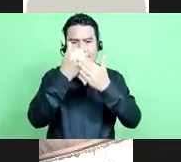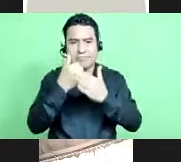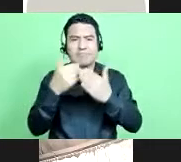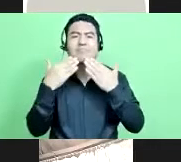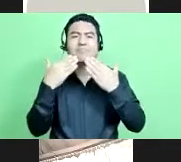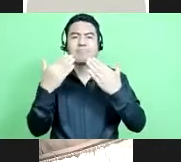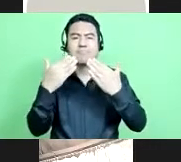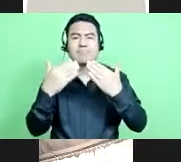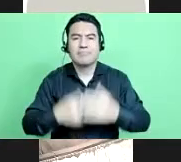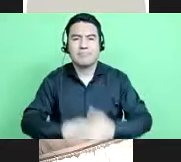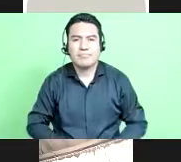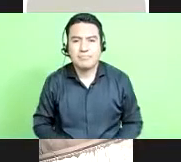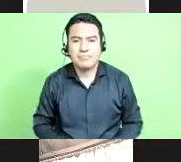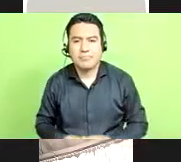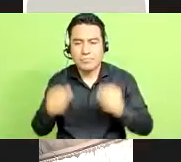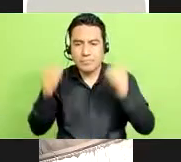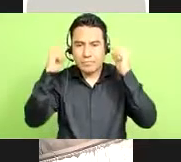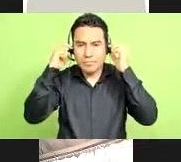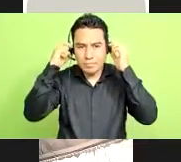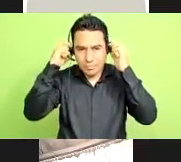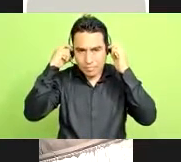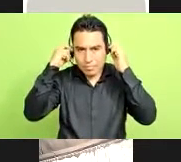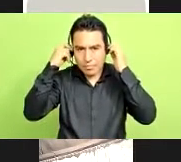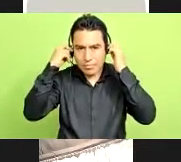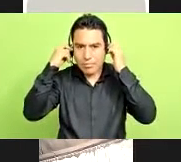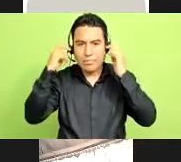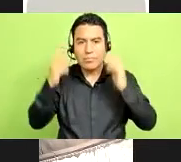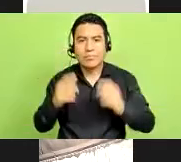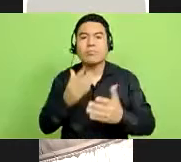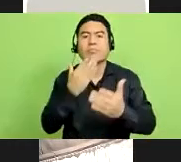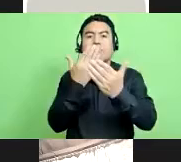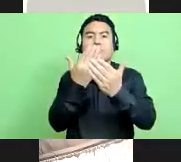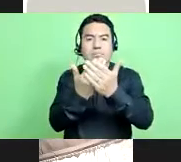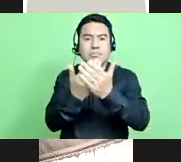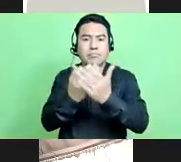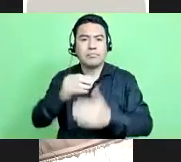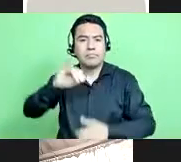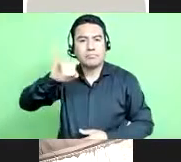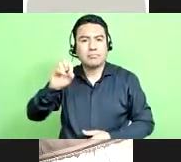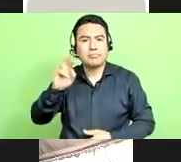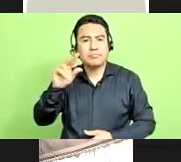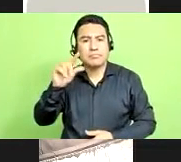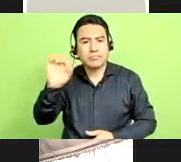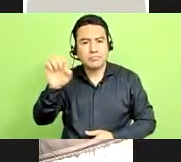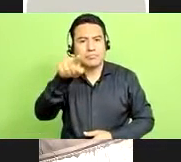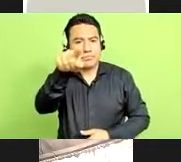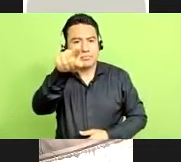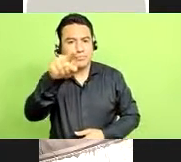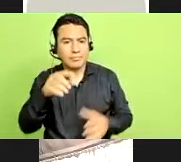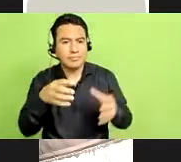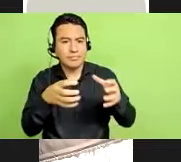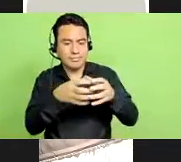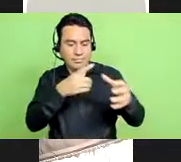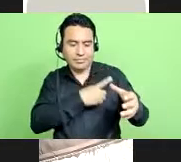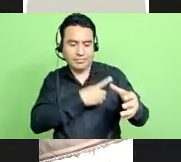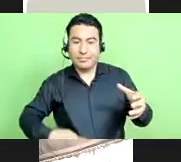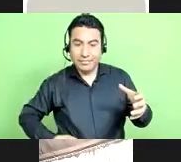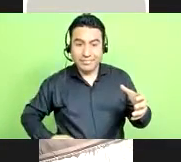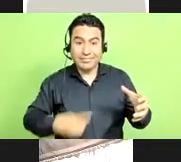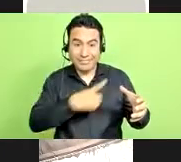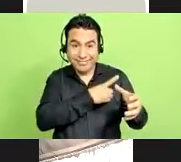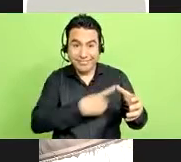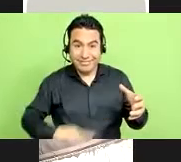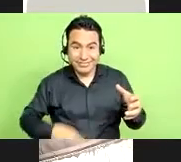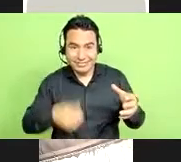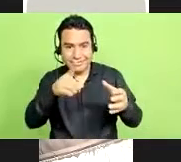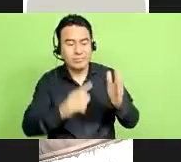muchas gracias arquitecto jorge montalvo director de accesibilidad de la dirección general de accesibilidad y